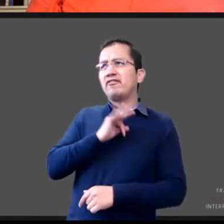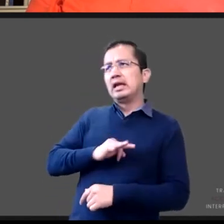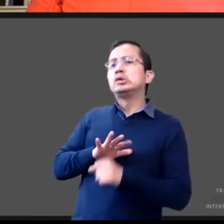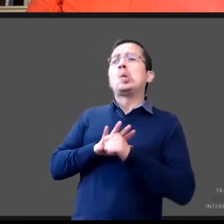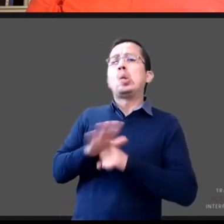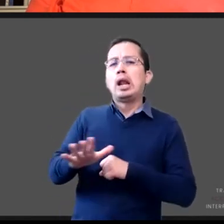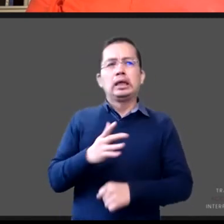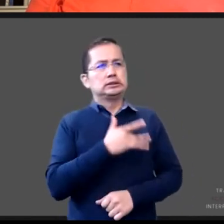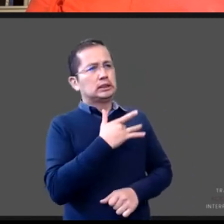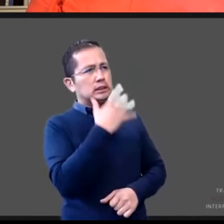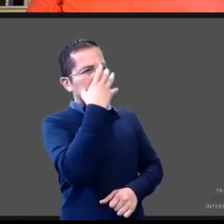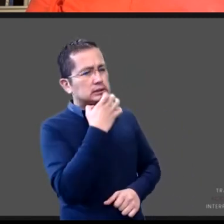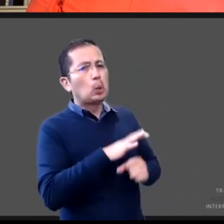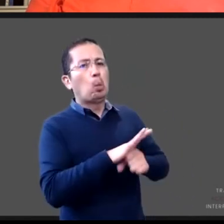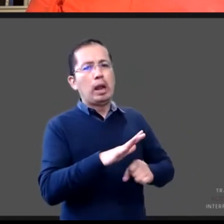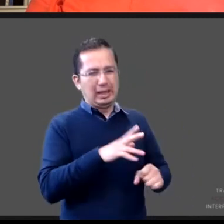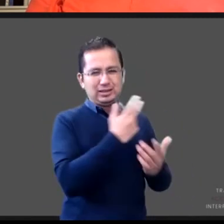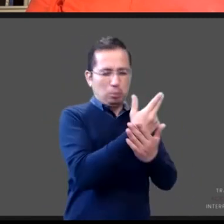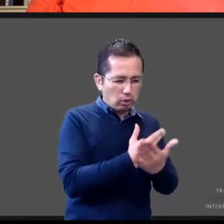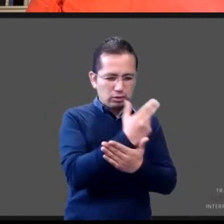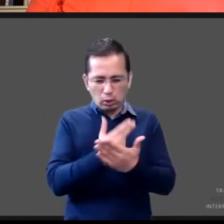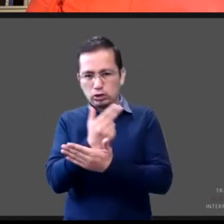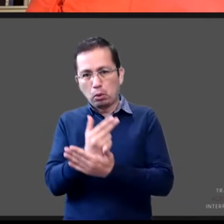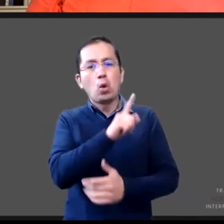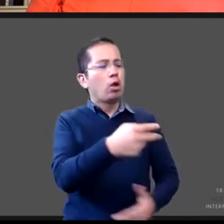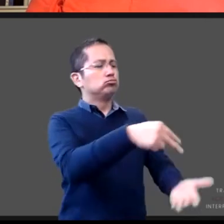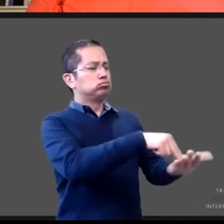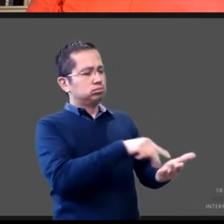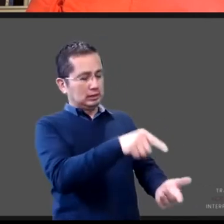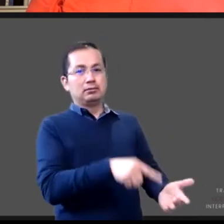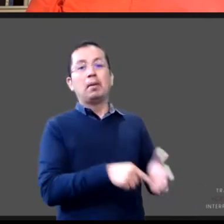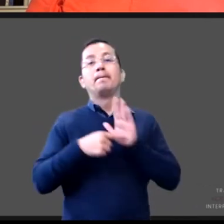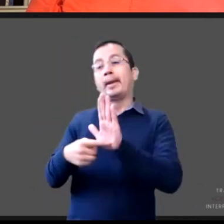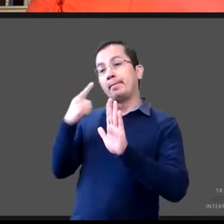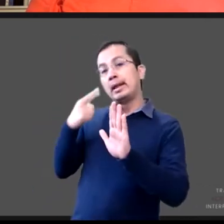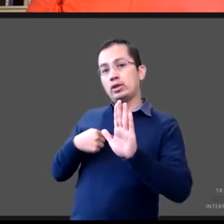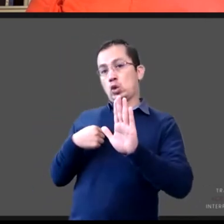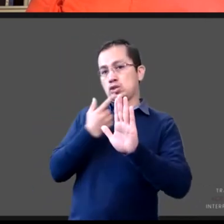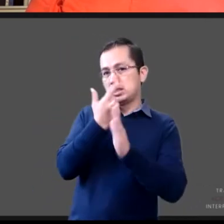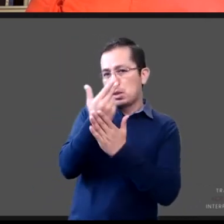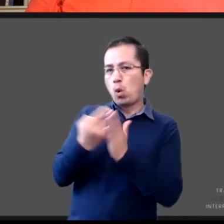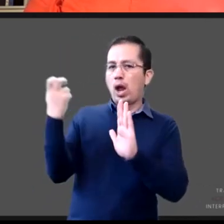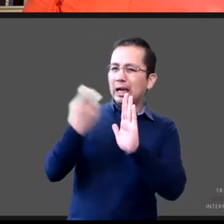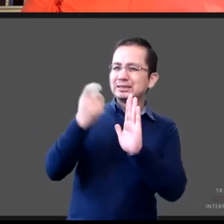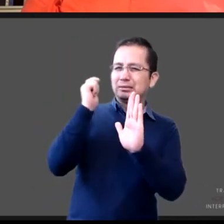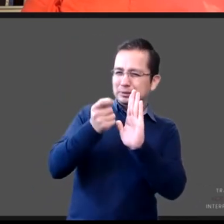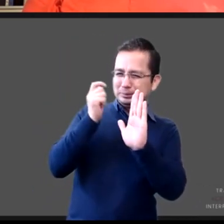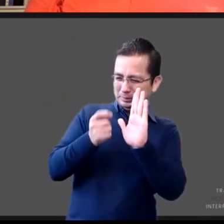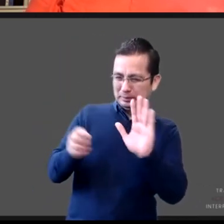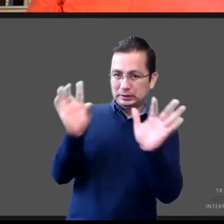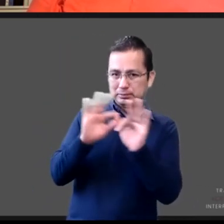tristeza. Y ellos mismos nos decían que era lo que habían dibujado, para que no hubiera una interpretación por parte nuestra de por medio que pudiera